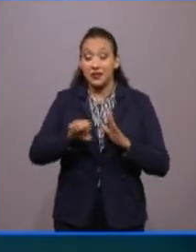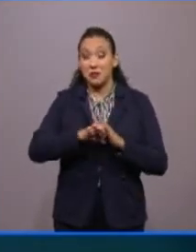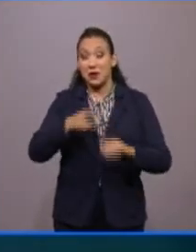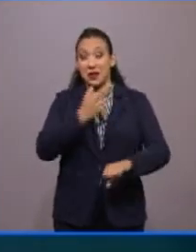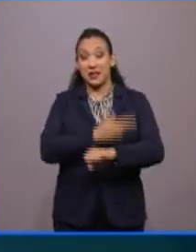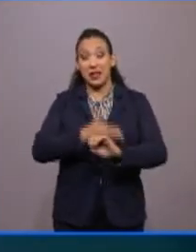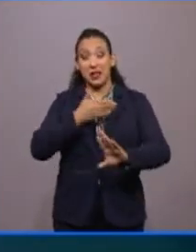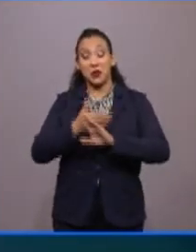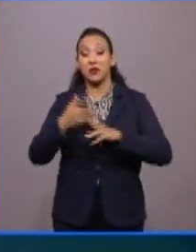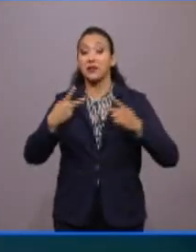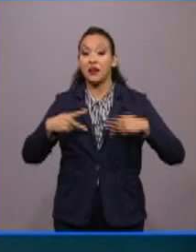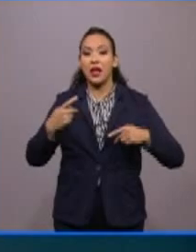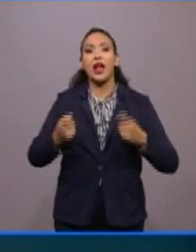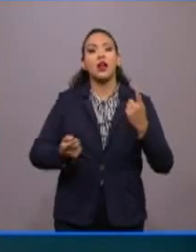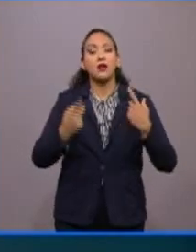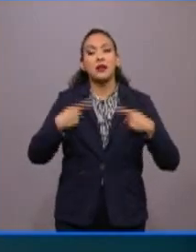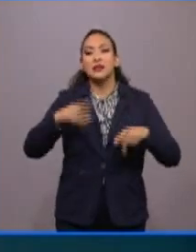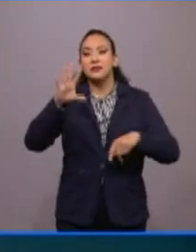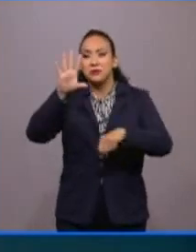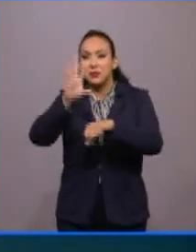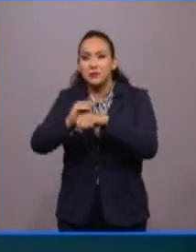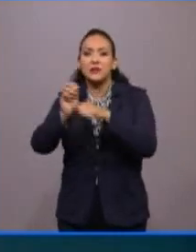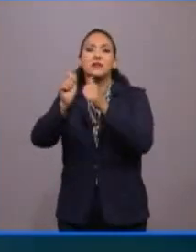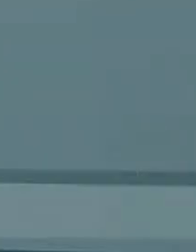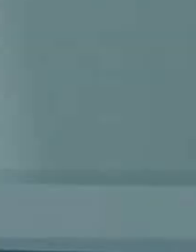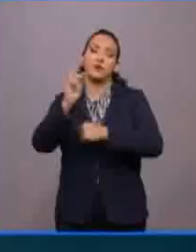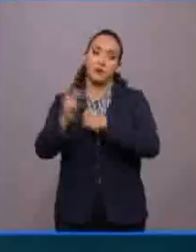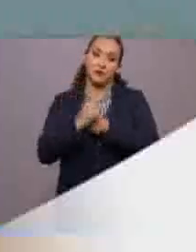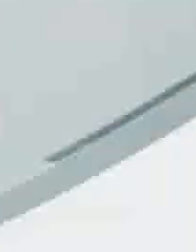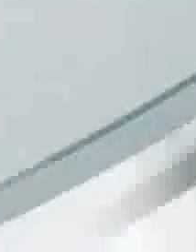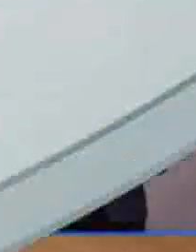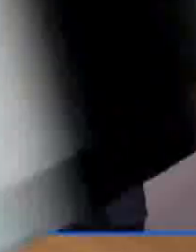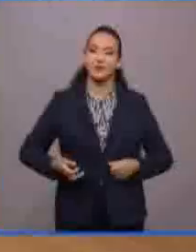especialmente cuando están en busca de asilo.